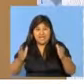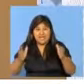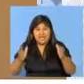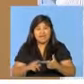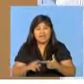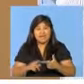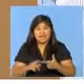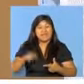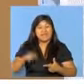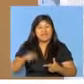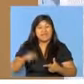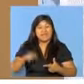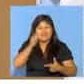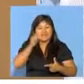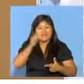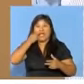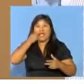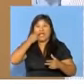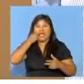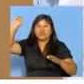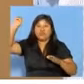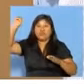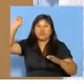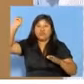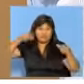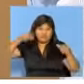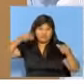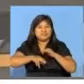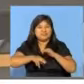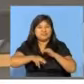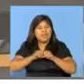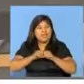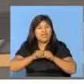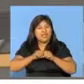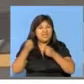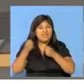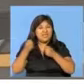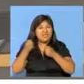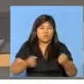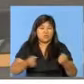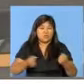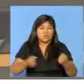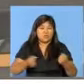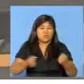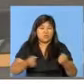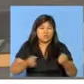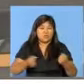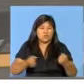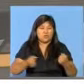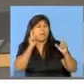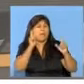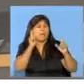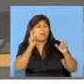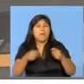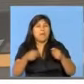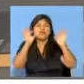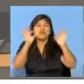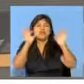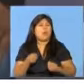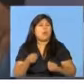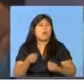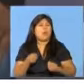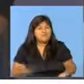ponerlo los paneles solares bien profesor cómo se llama este proyecto y qué etapa de acá